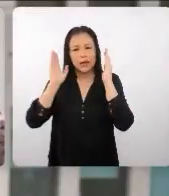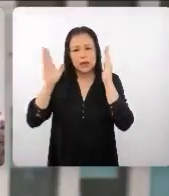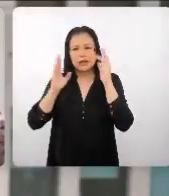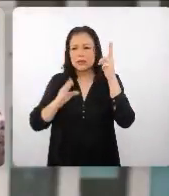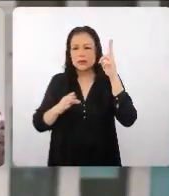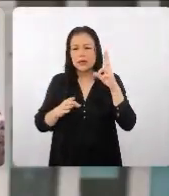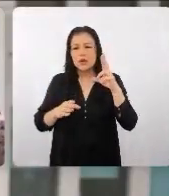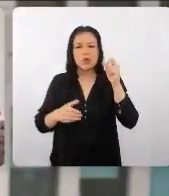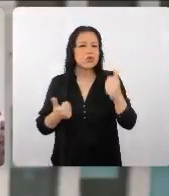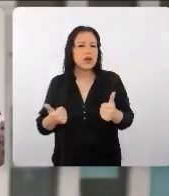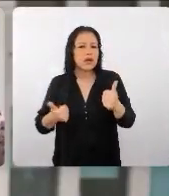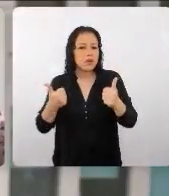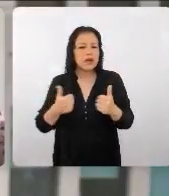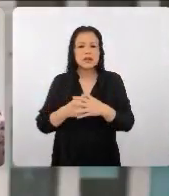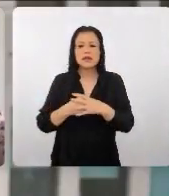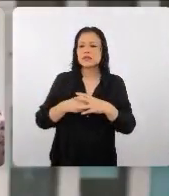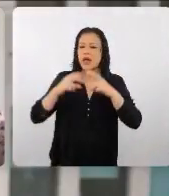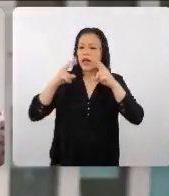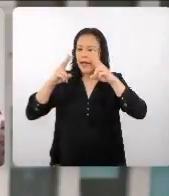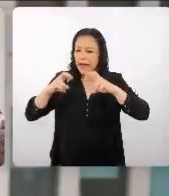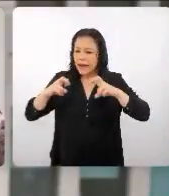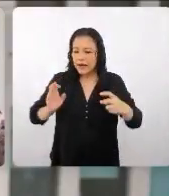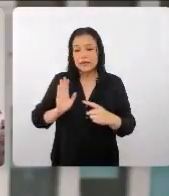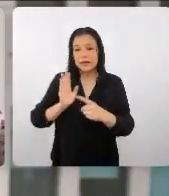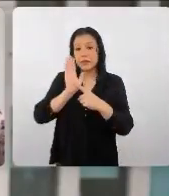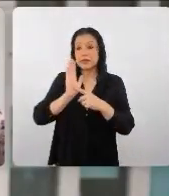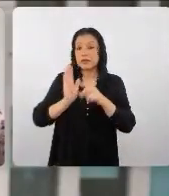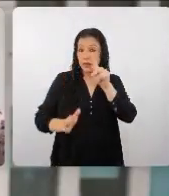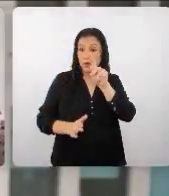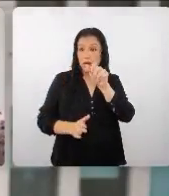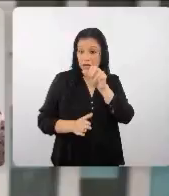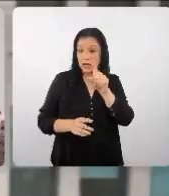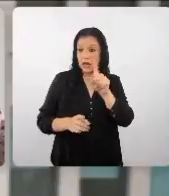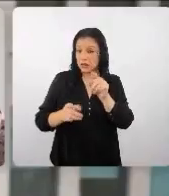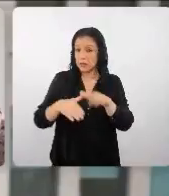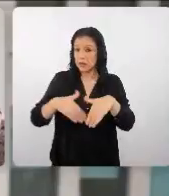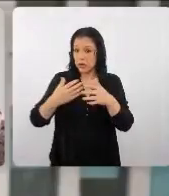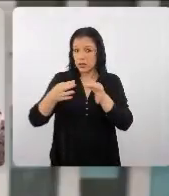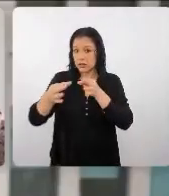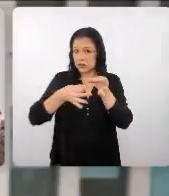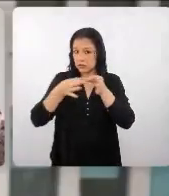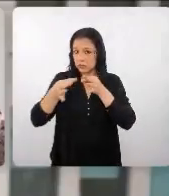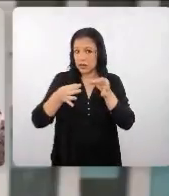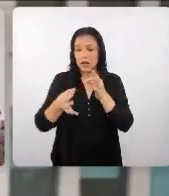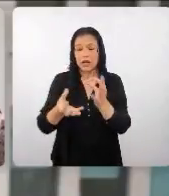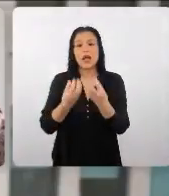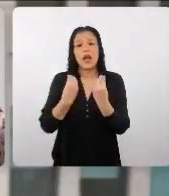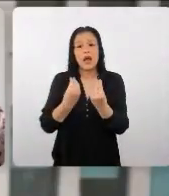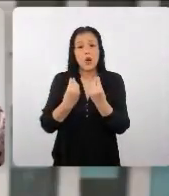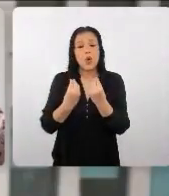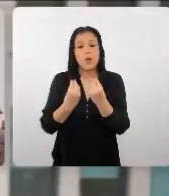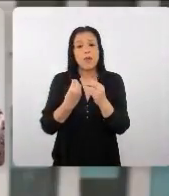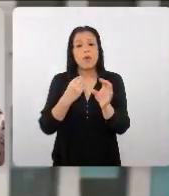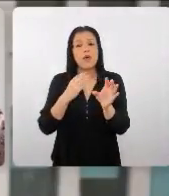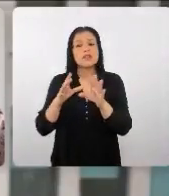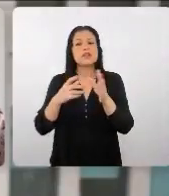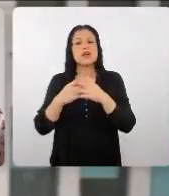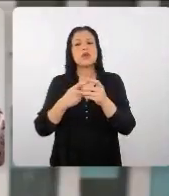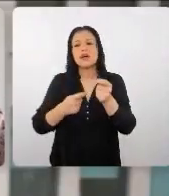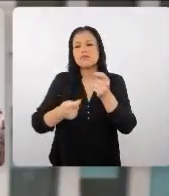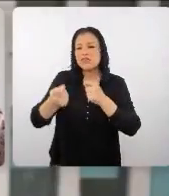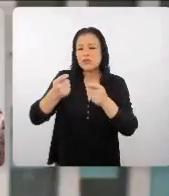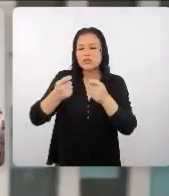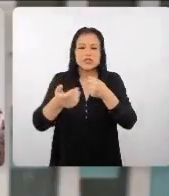un poco acerca de este estudio que ha presentado Karina y también de poderles explicar un poco de cómo realizar una